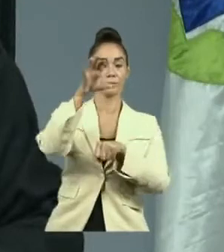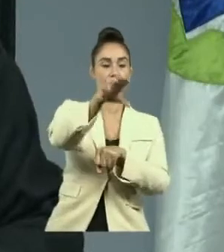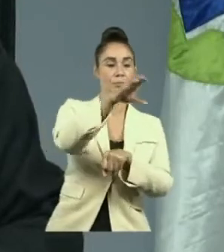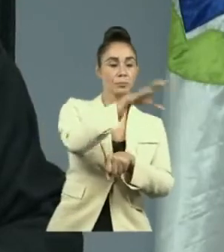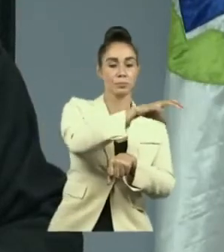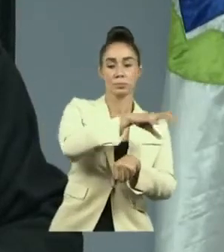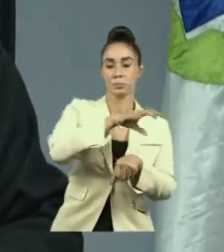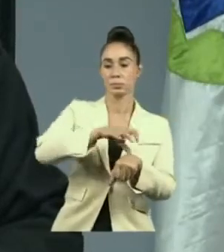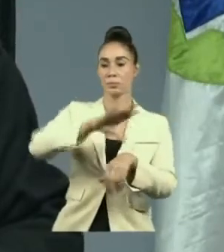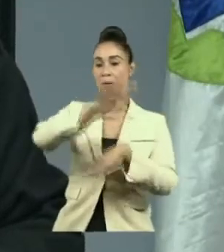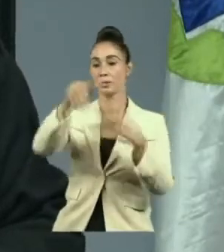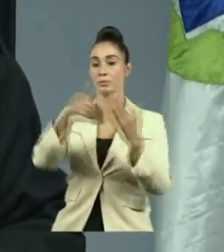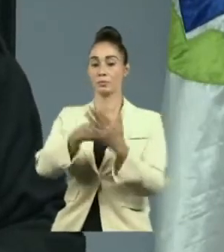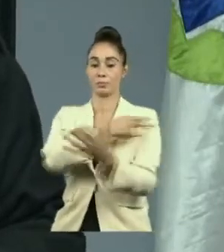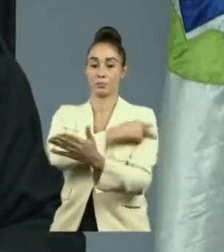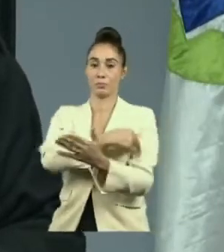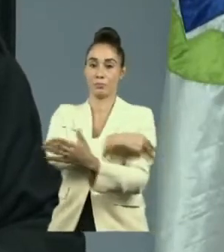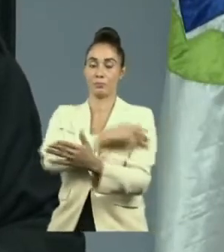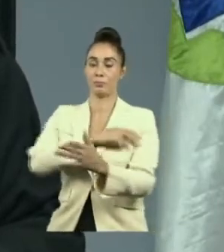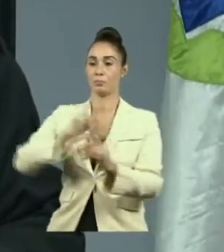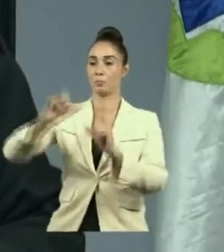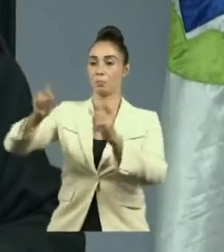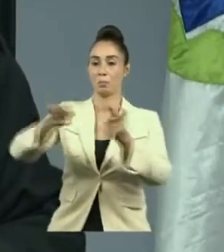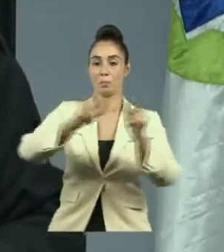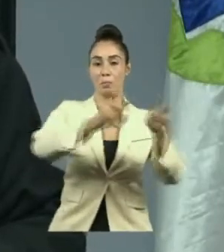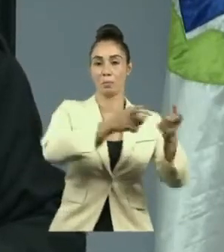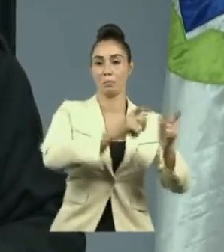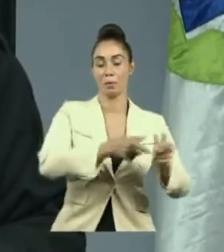hospitales de mayor demanda de